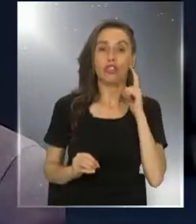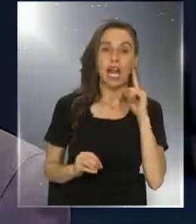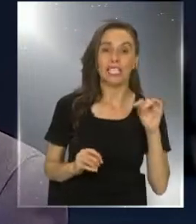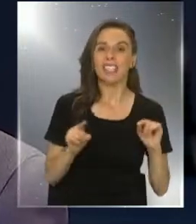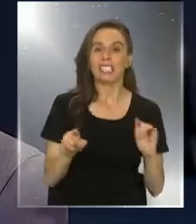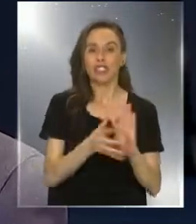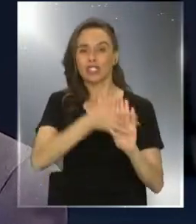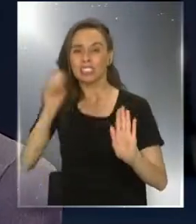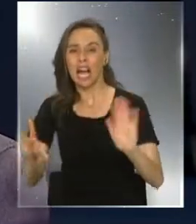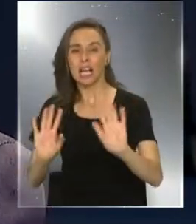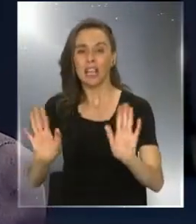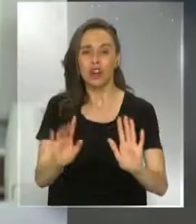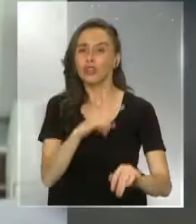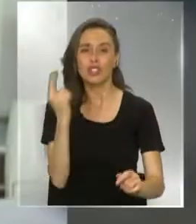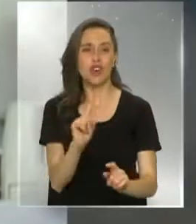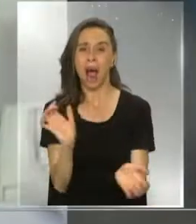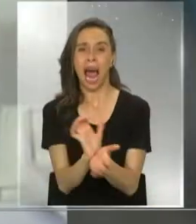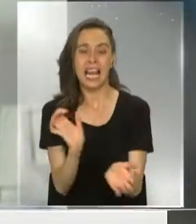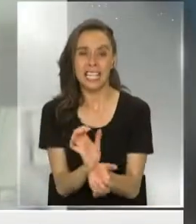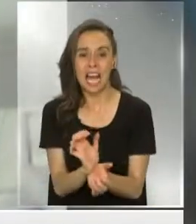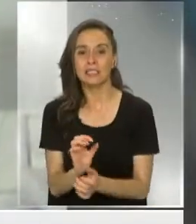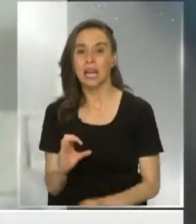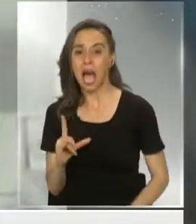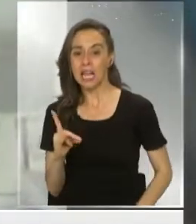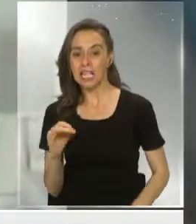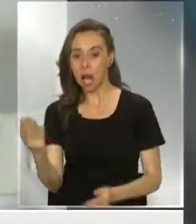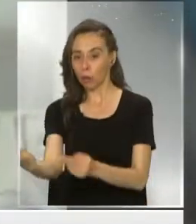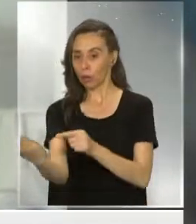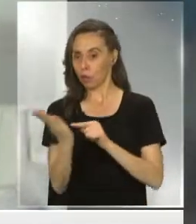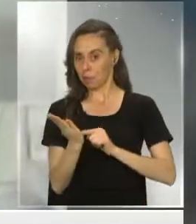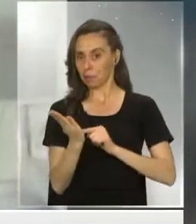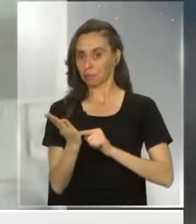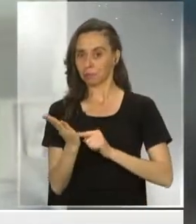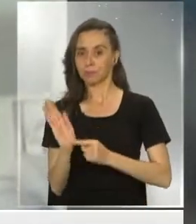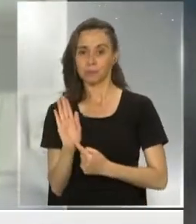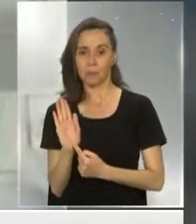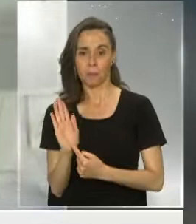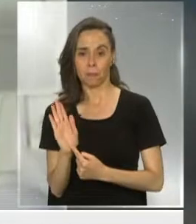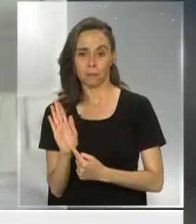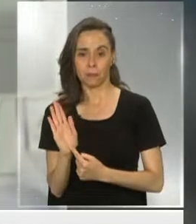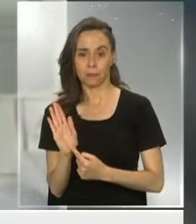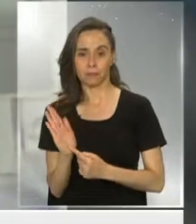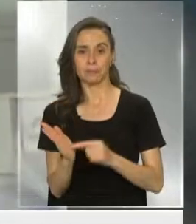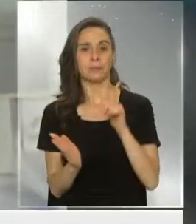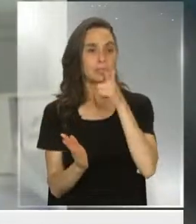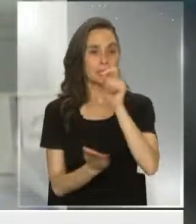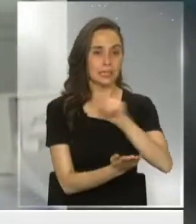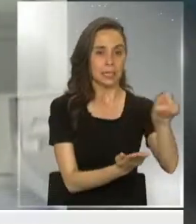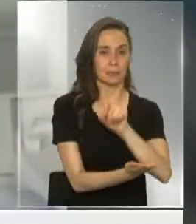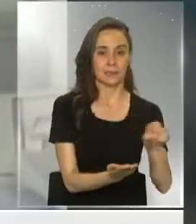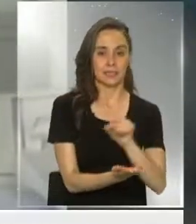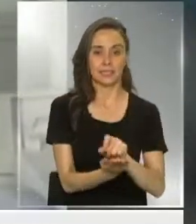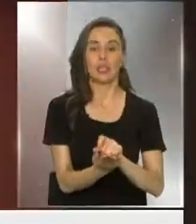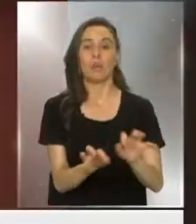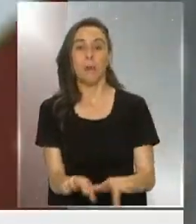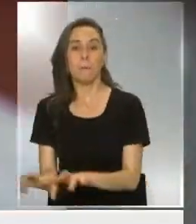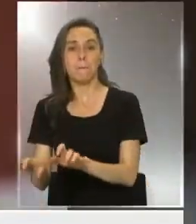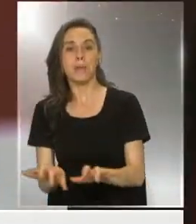hacer esta otra cosa, yo decía, pero no vamos a alcanzar. Claudio me pasa una parte escrita a mano de lo que él toca en el